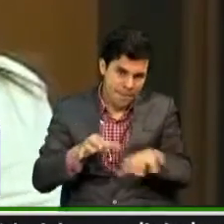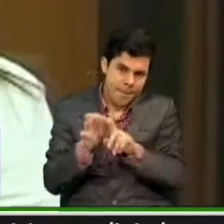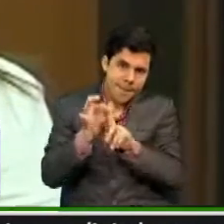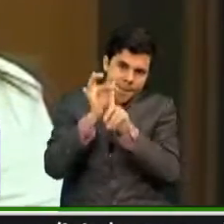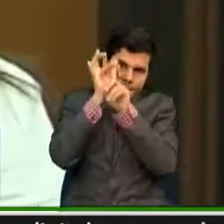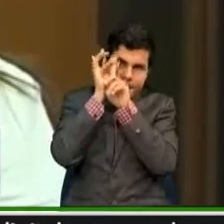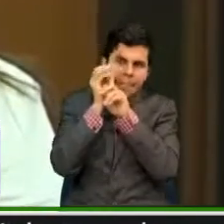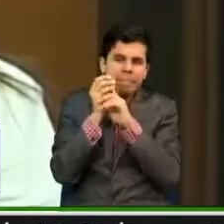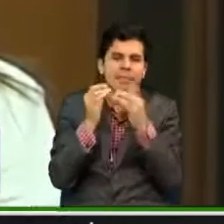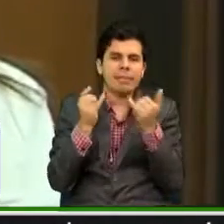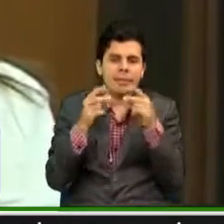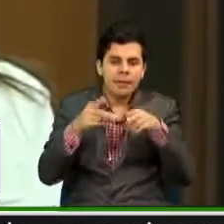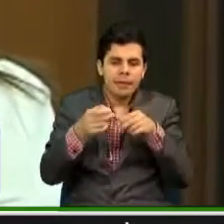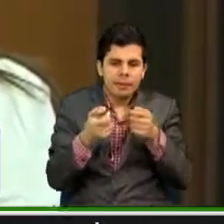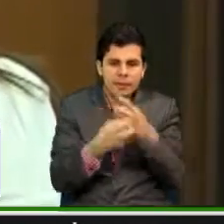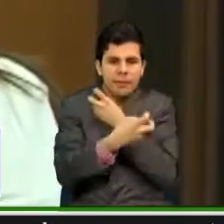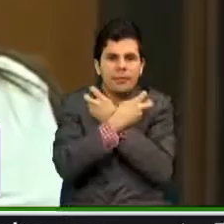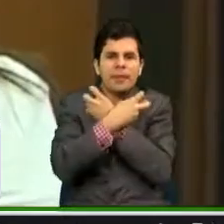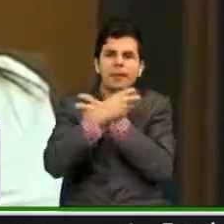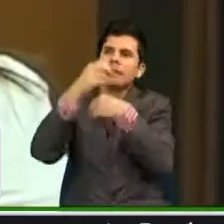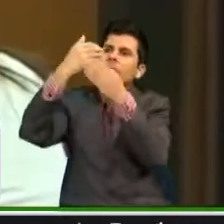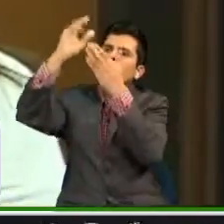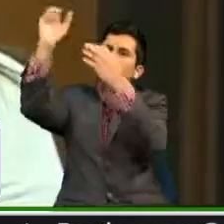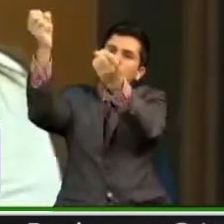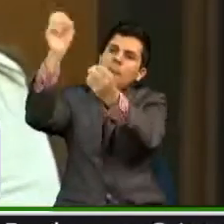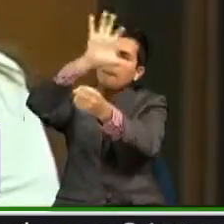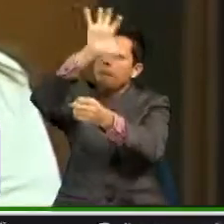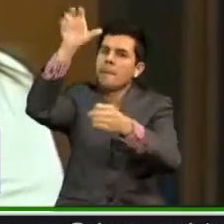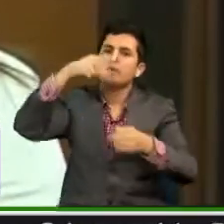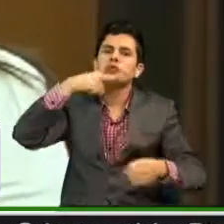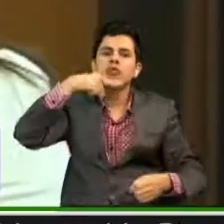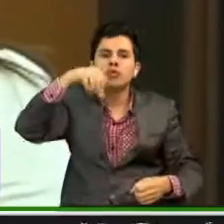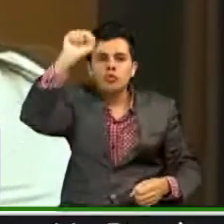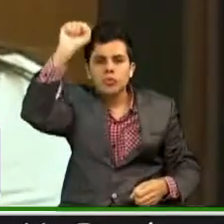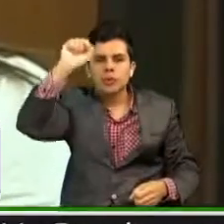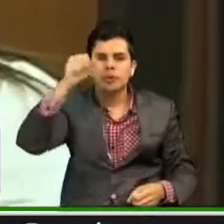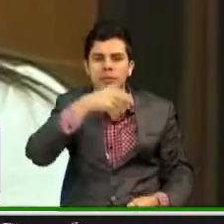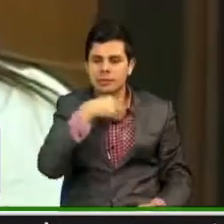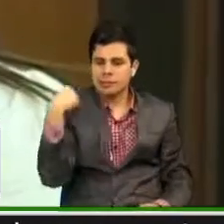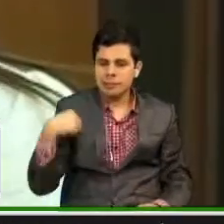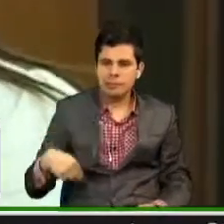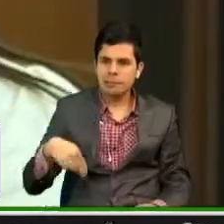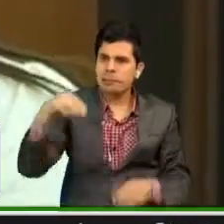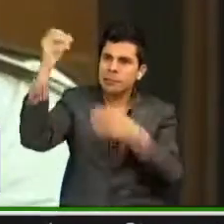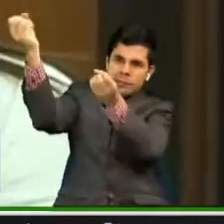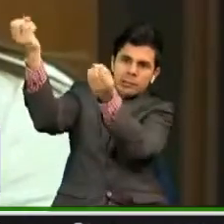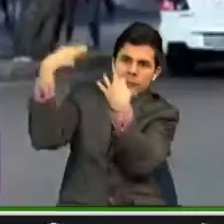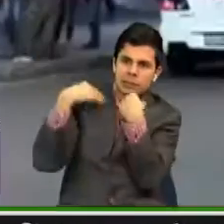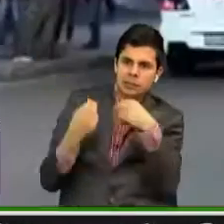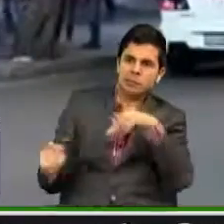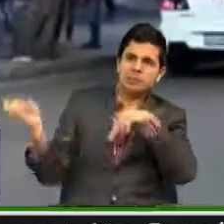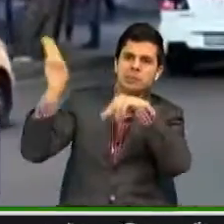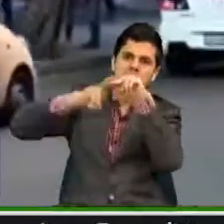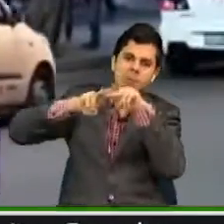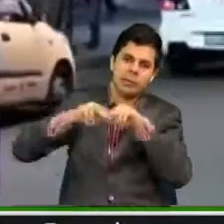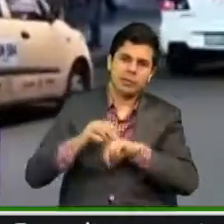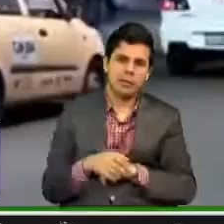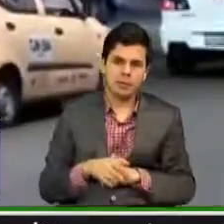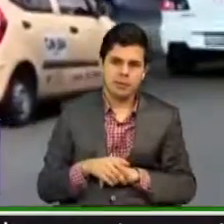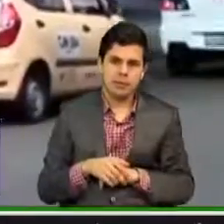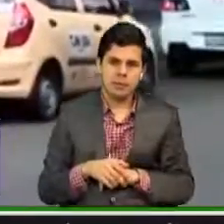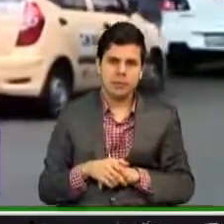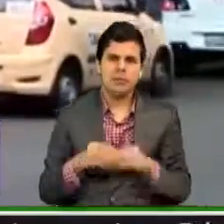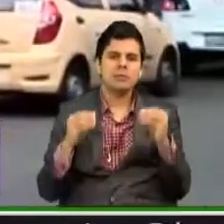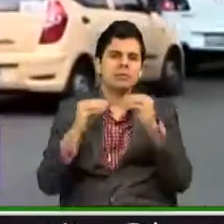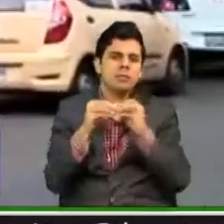que los fertilizantes al importarlos, que vienen de Rusia, de China, pues también son más costosos. Por su parte,